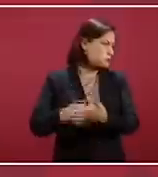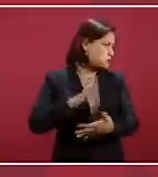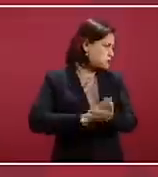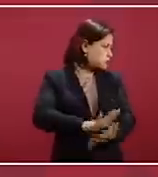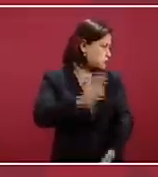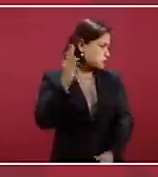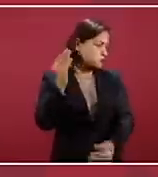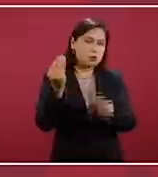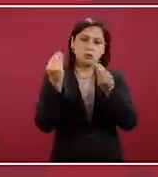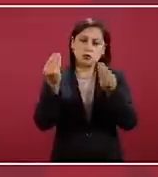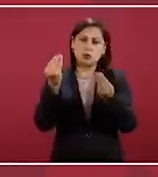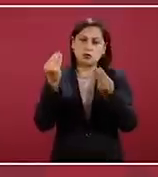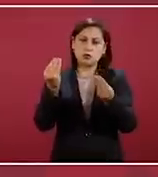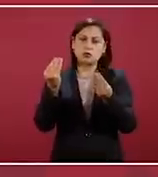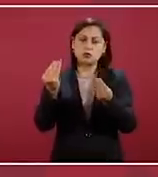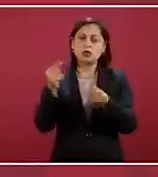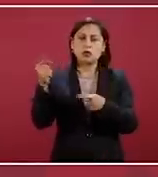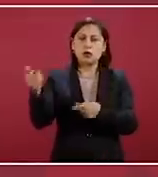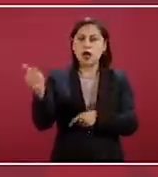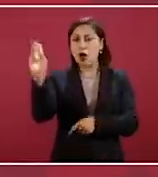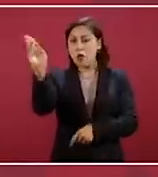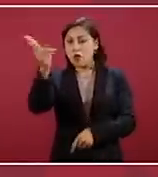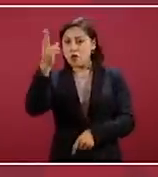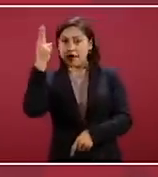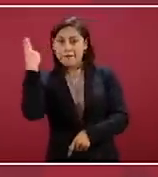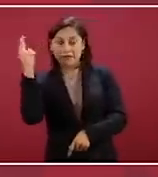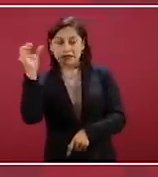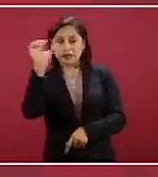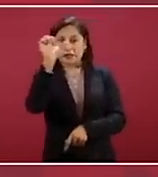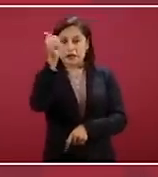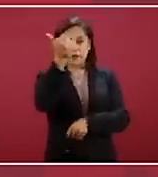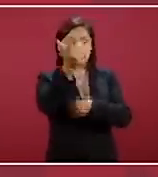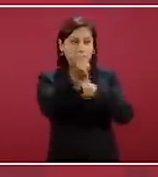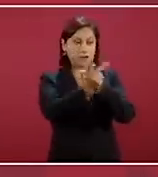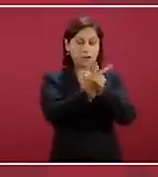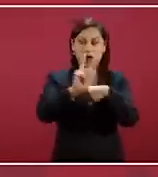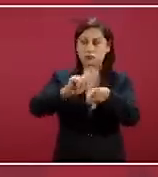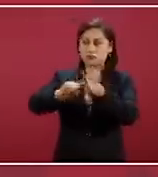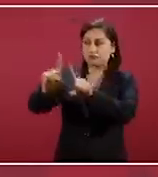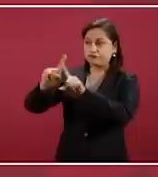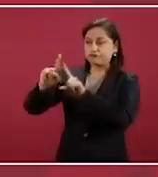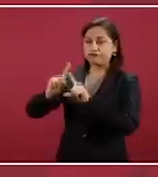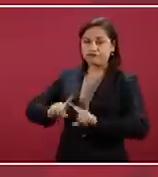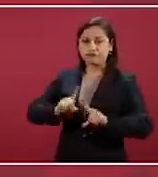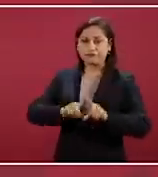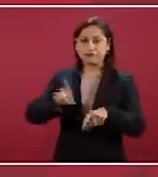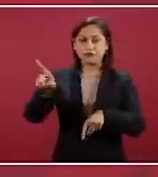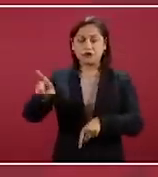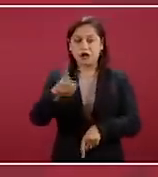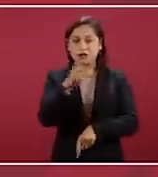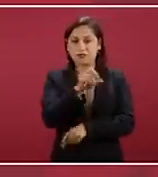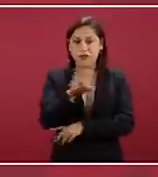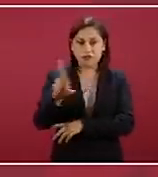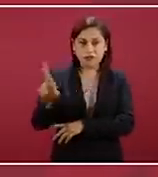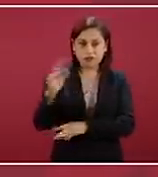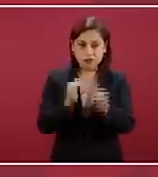están graduados hasta en universidades del extranjero, tienen hasta